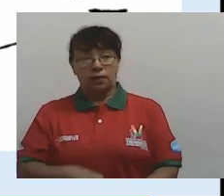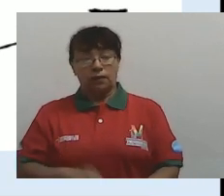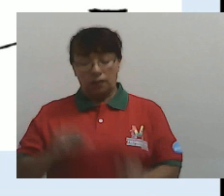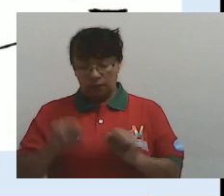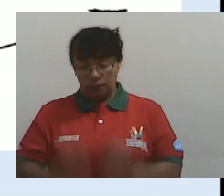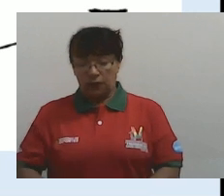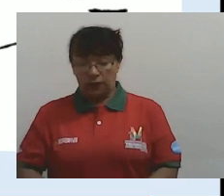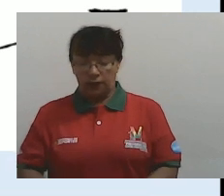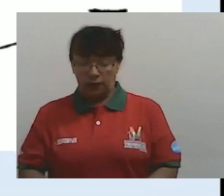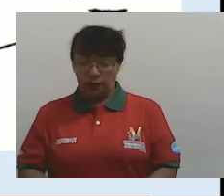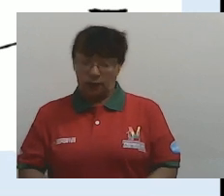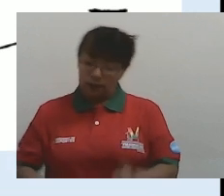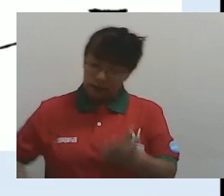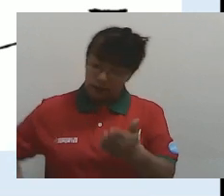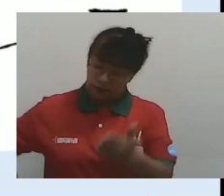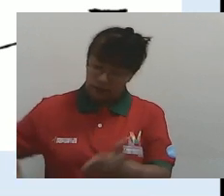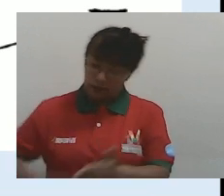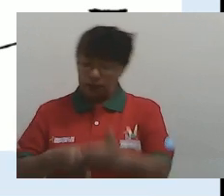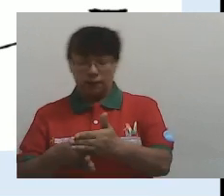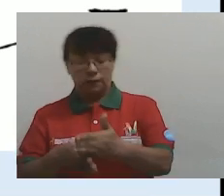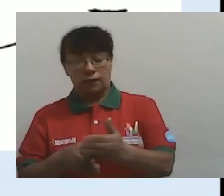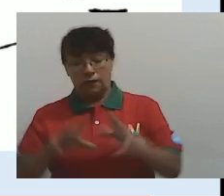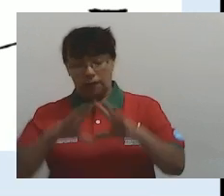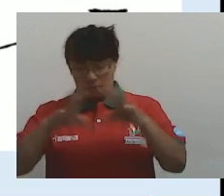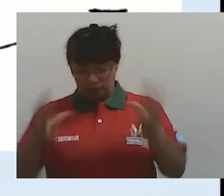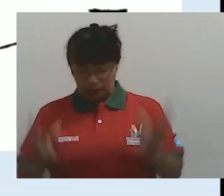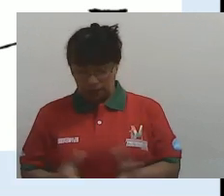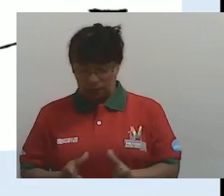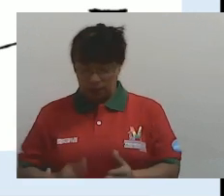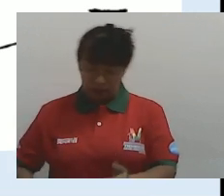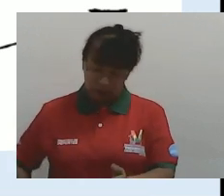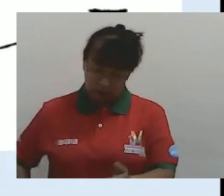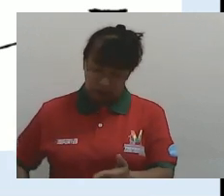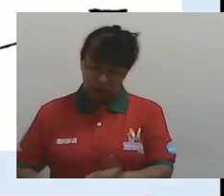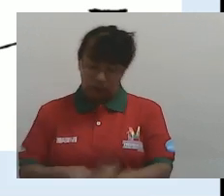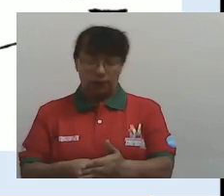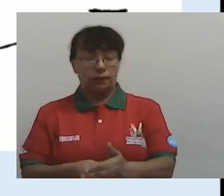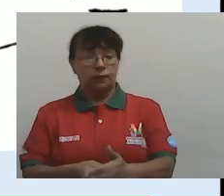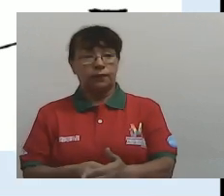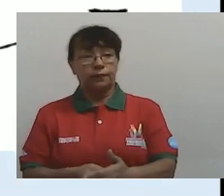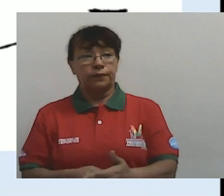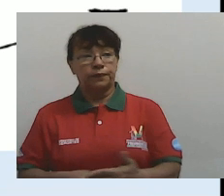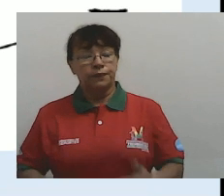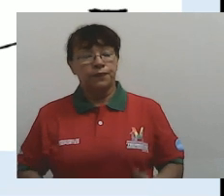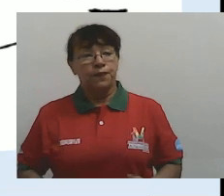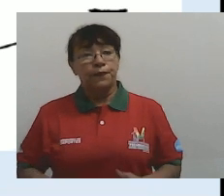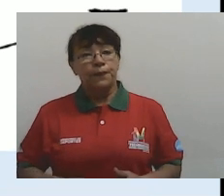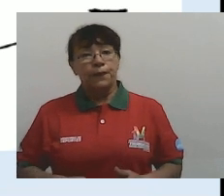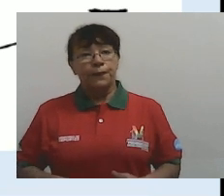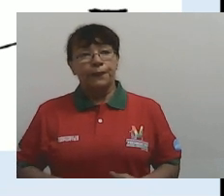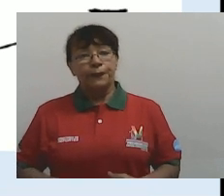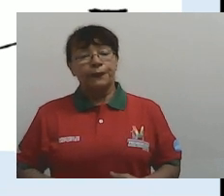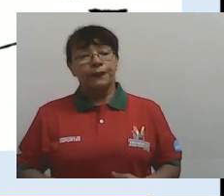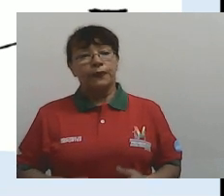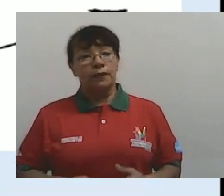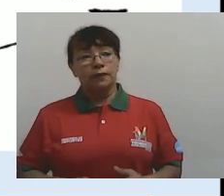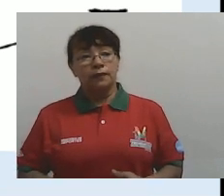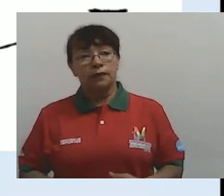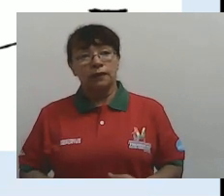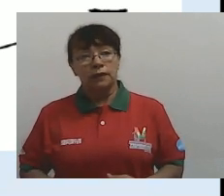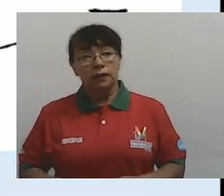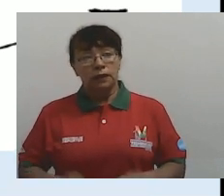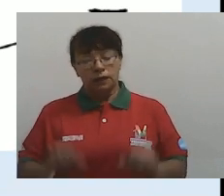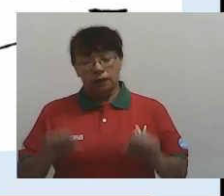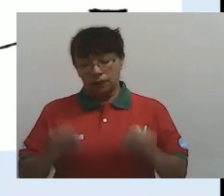un lanzamiento frontal o puede lanzar de lateral a la zona de caída. ¿Está? Se pone